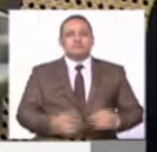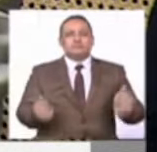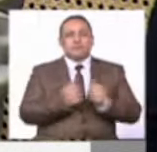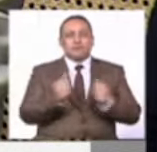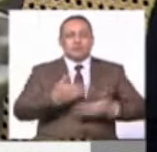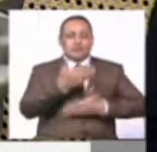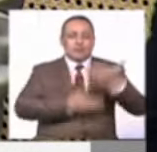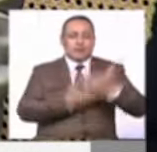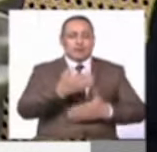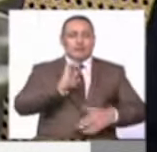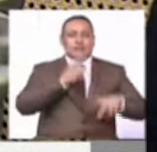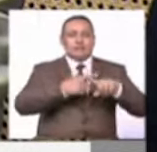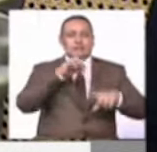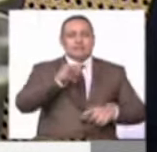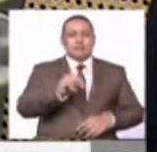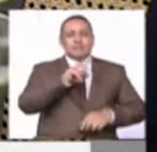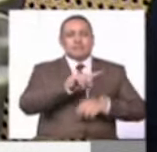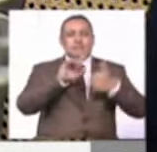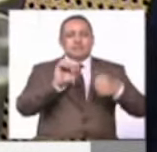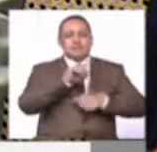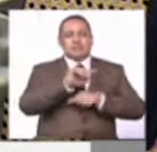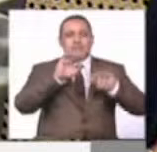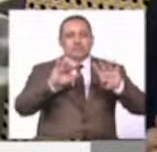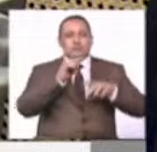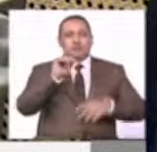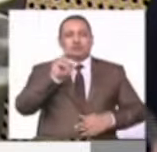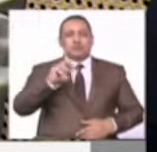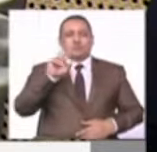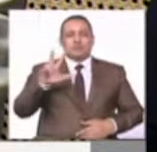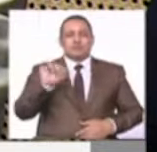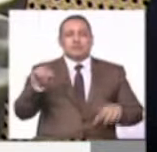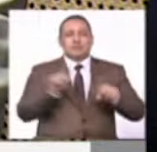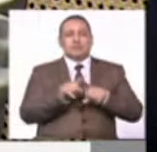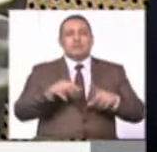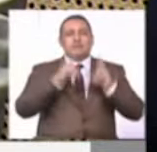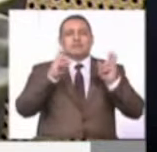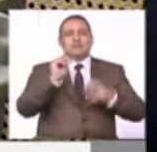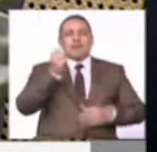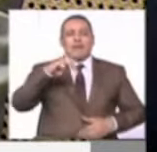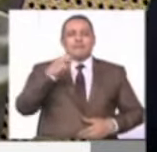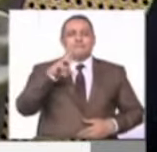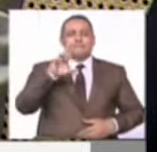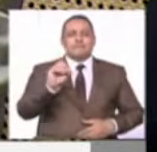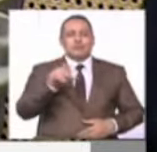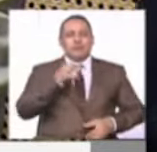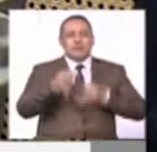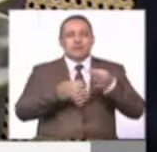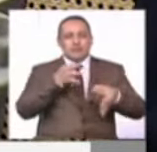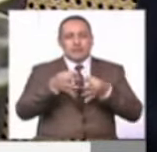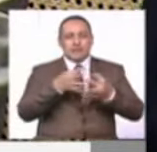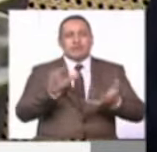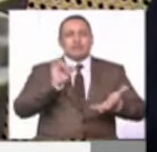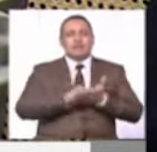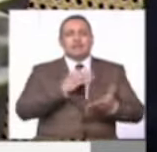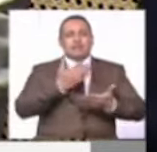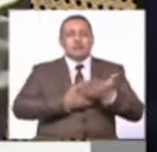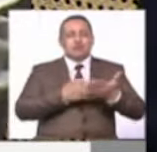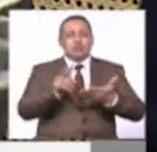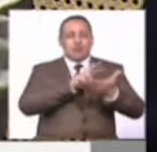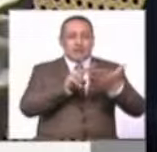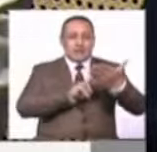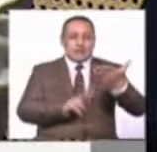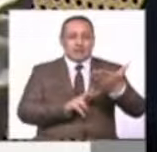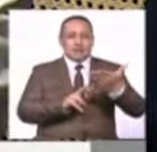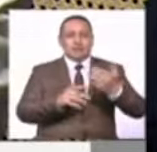expediente 1619 2023 proceso de Amparo al señalar que y textualmente